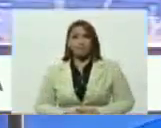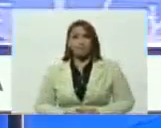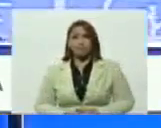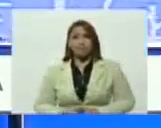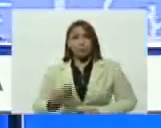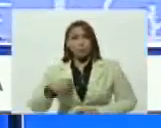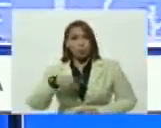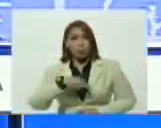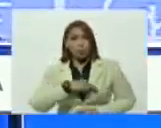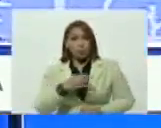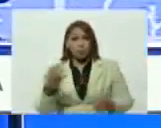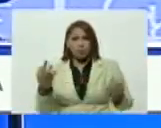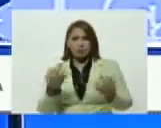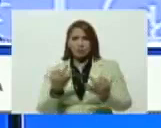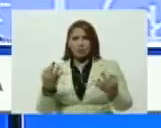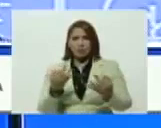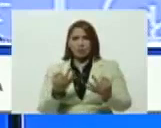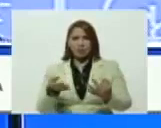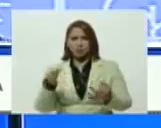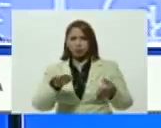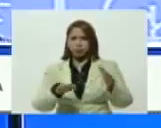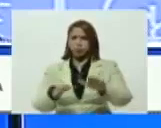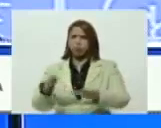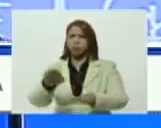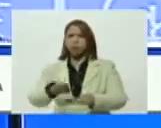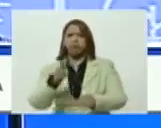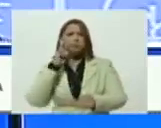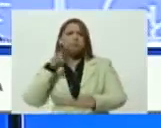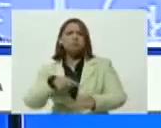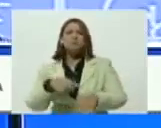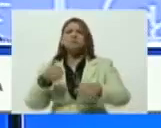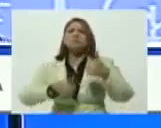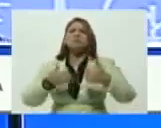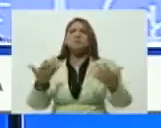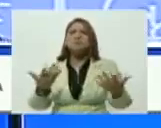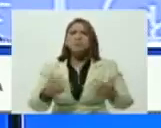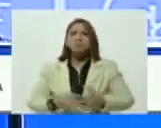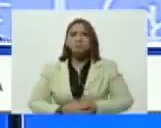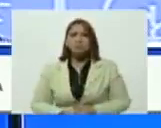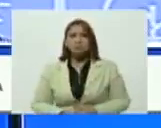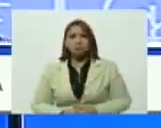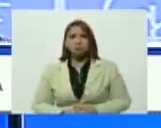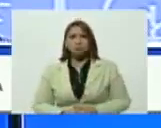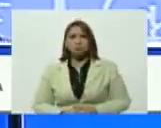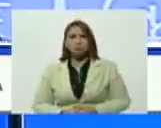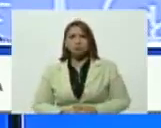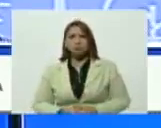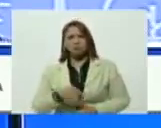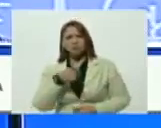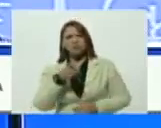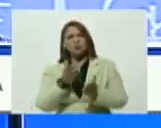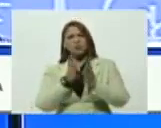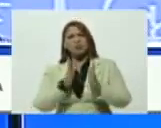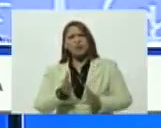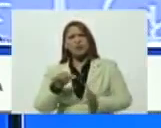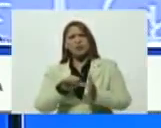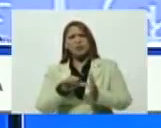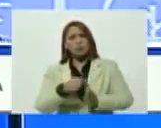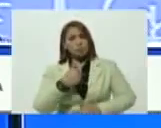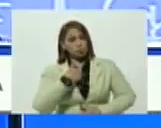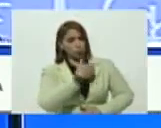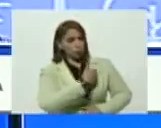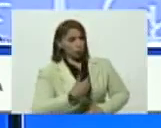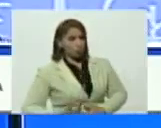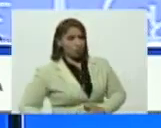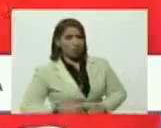Estamos nosotros siempre con las cartas sobre la mesa, es así. Nosliu, ¿tú estudiaste dónde, Nosliu? Presidente, yo